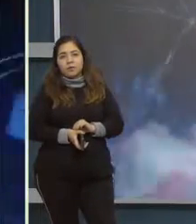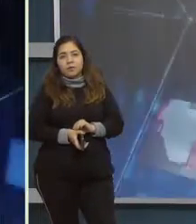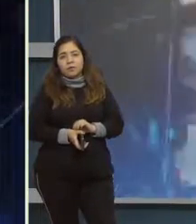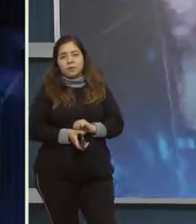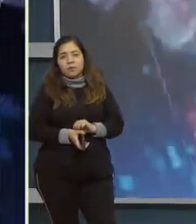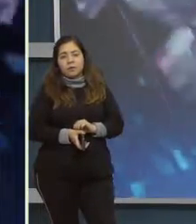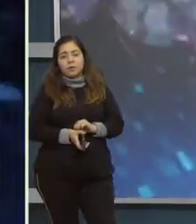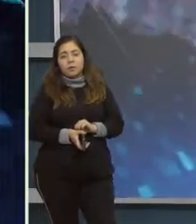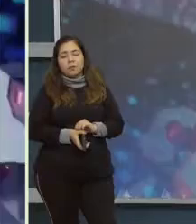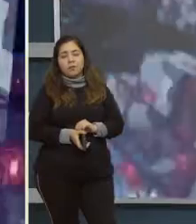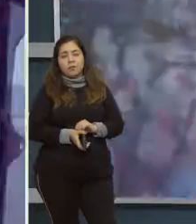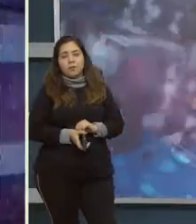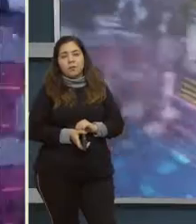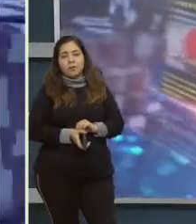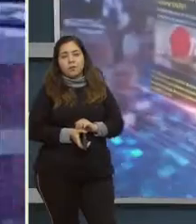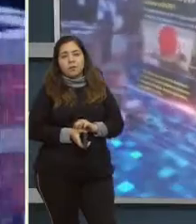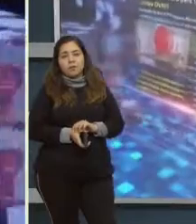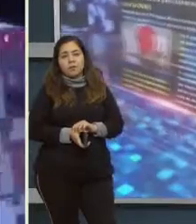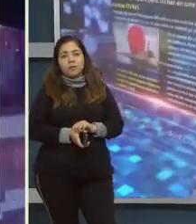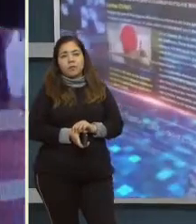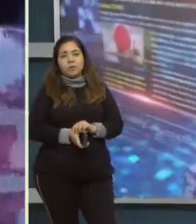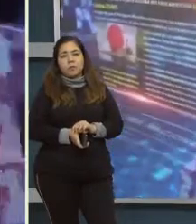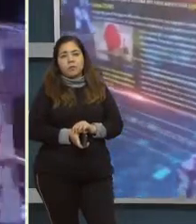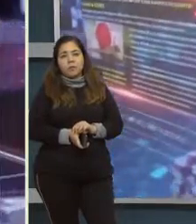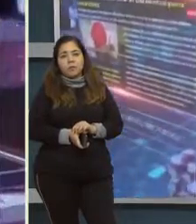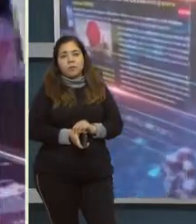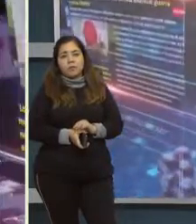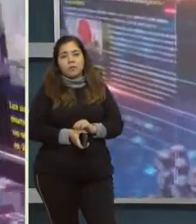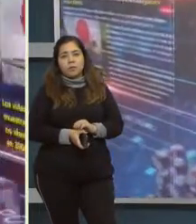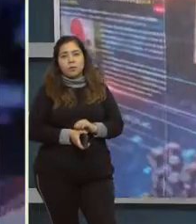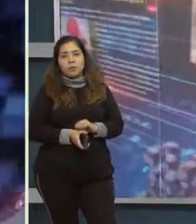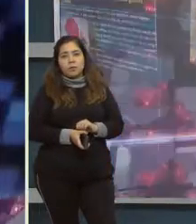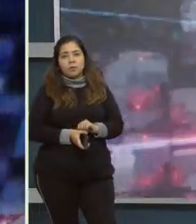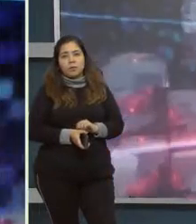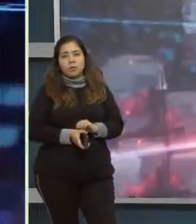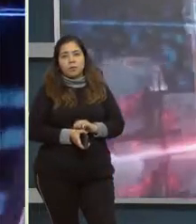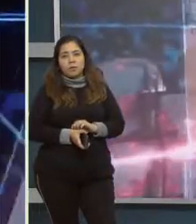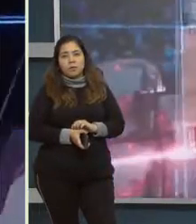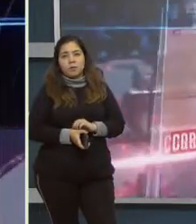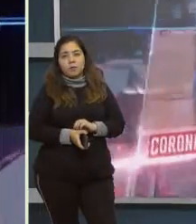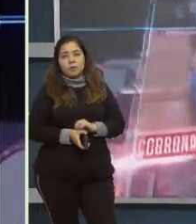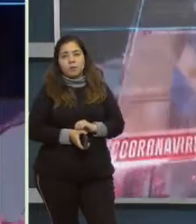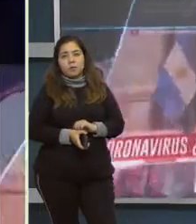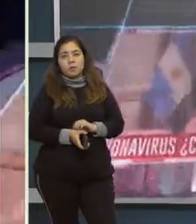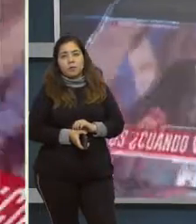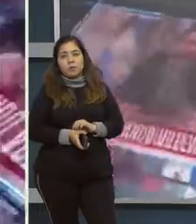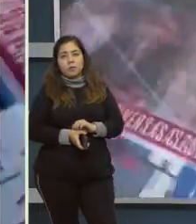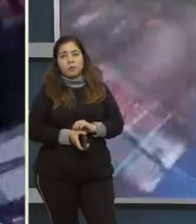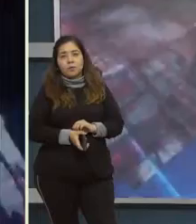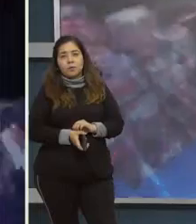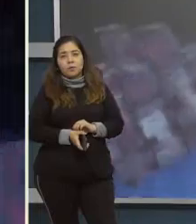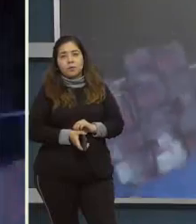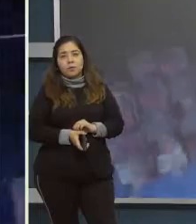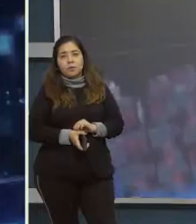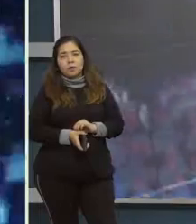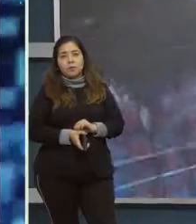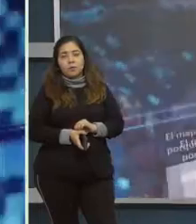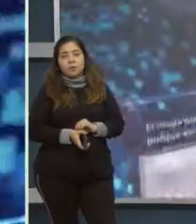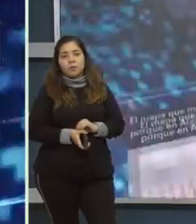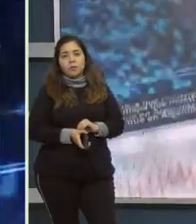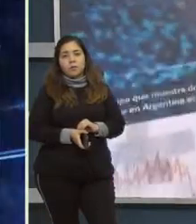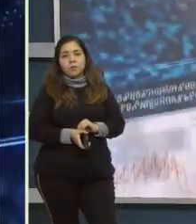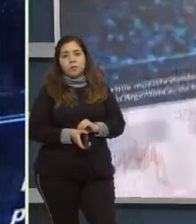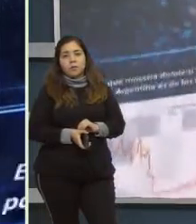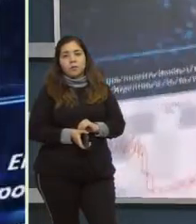universidad. Se les ha facilitado a veces a algunos docentes que los dictan aulas porque lo han solicitado